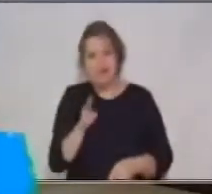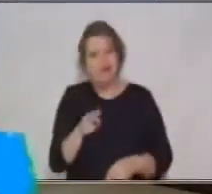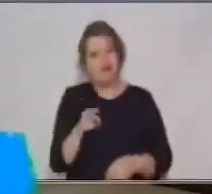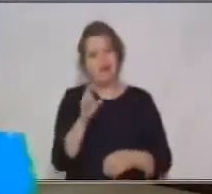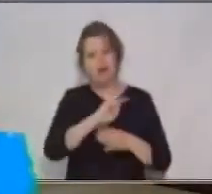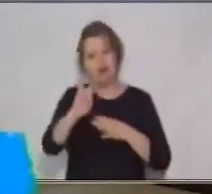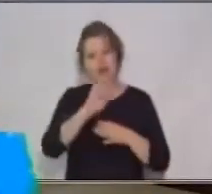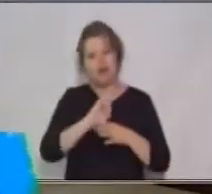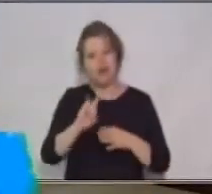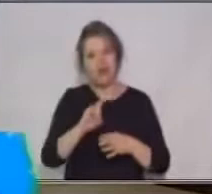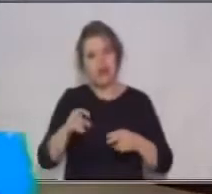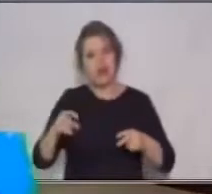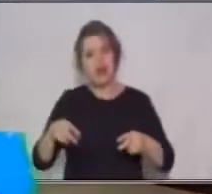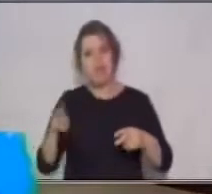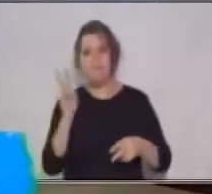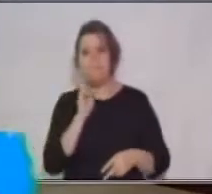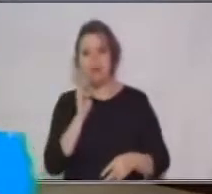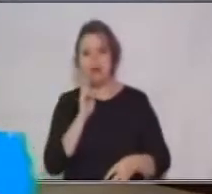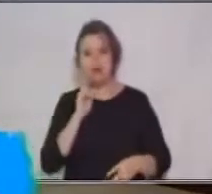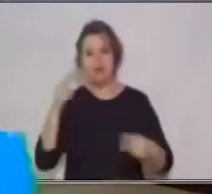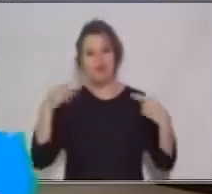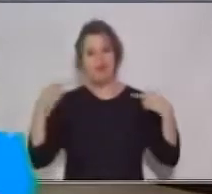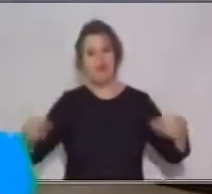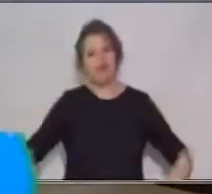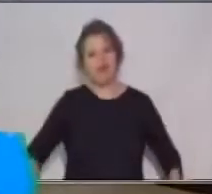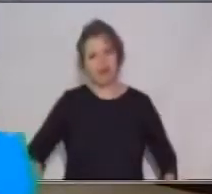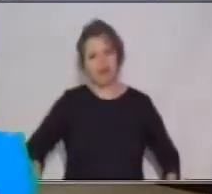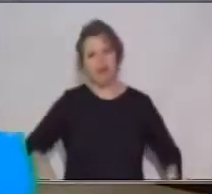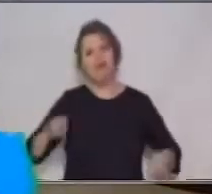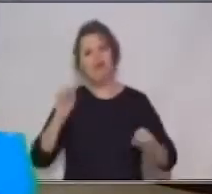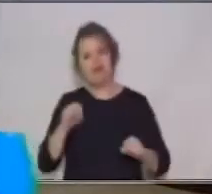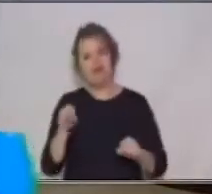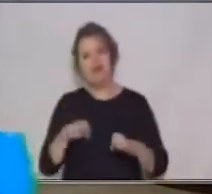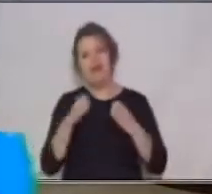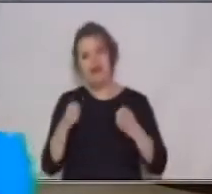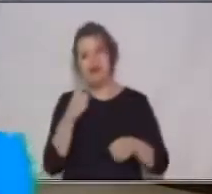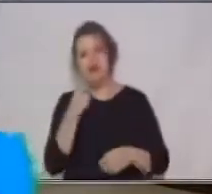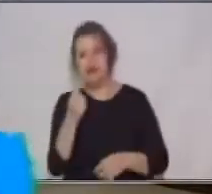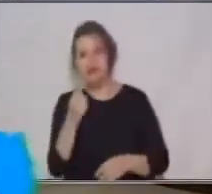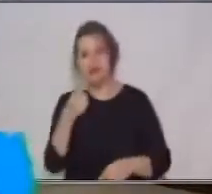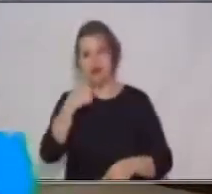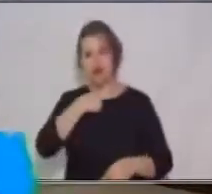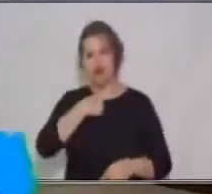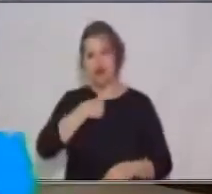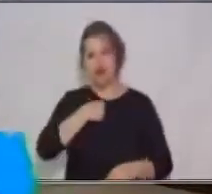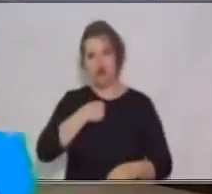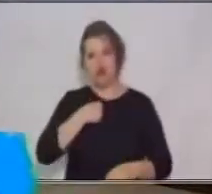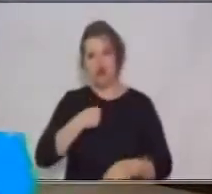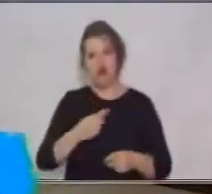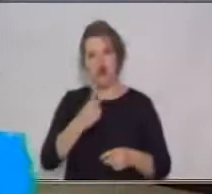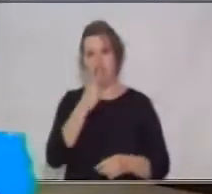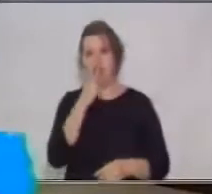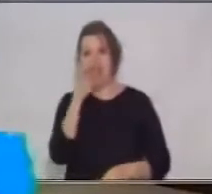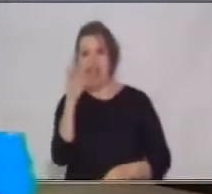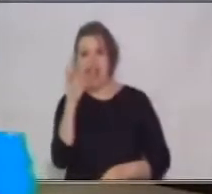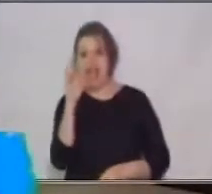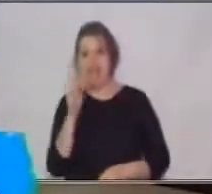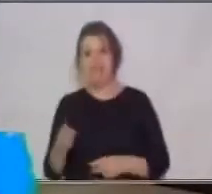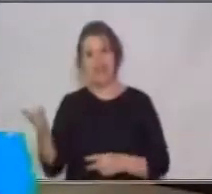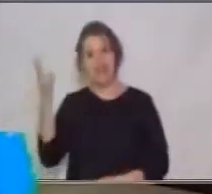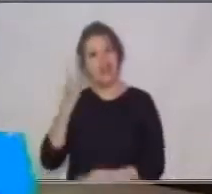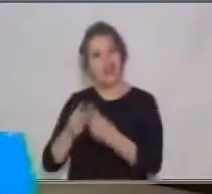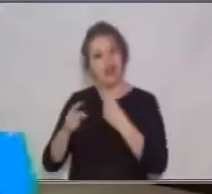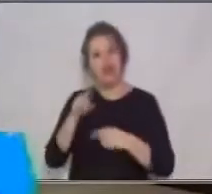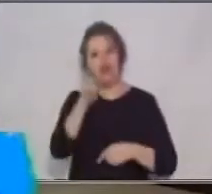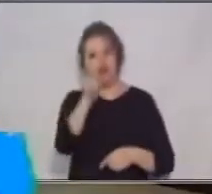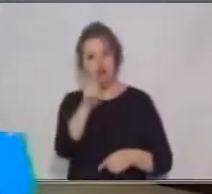que nunca va a cambiar va a ser el participio. Podemos decir entonces yo he venido, tú has